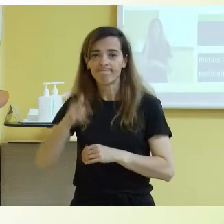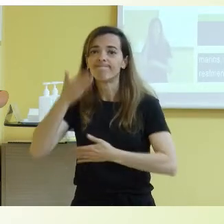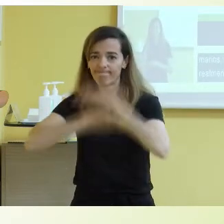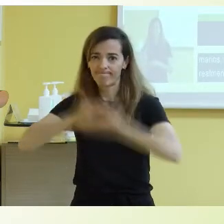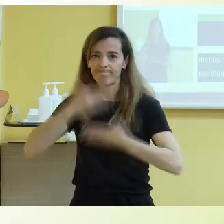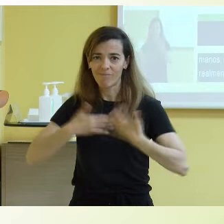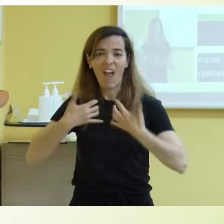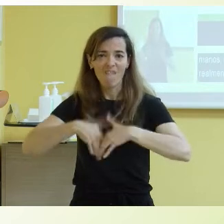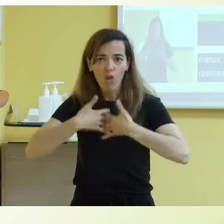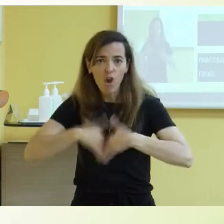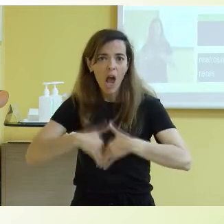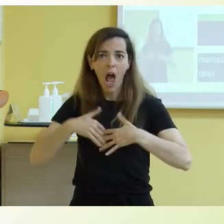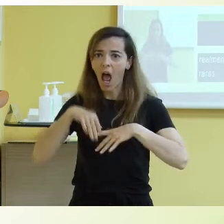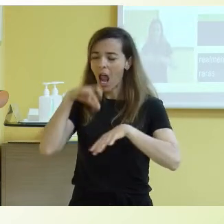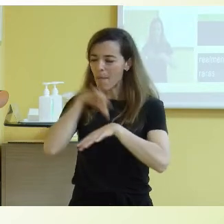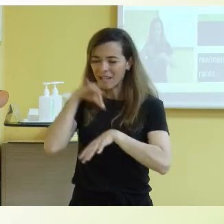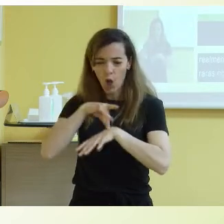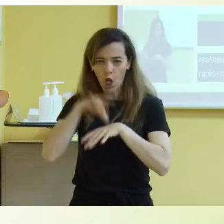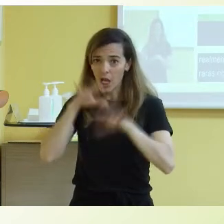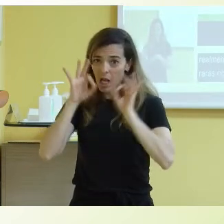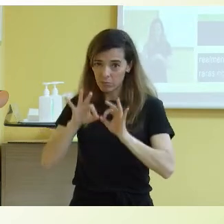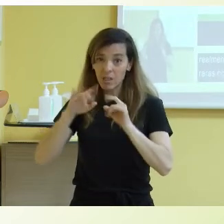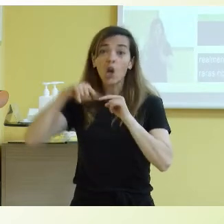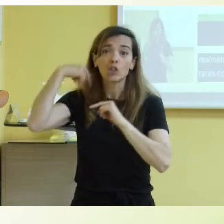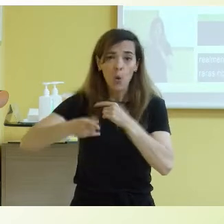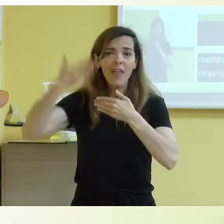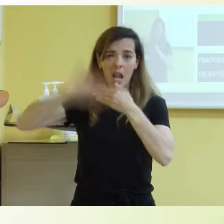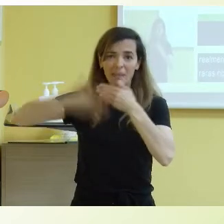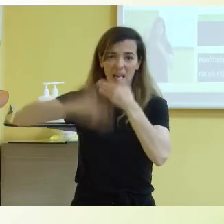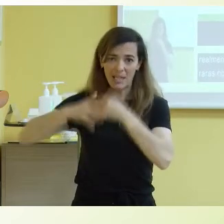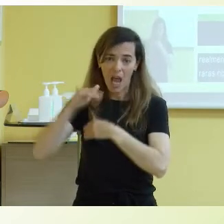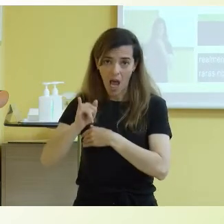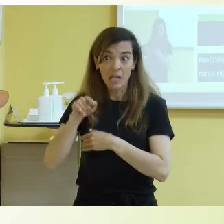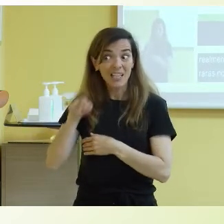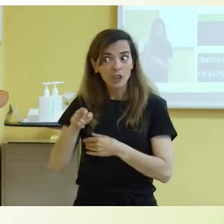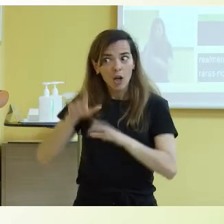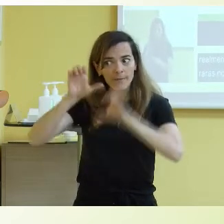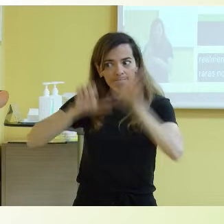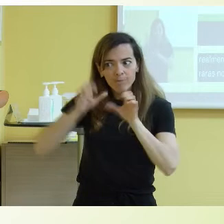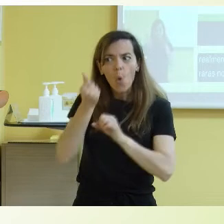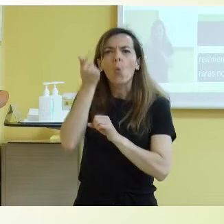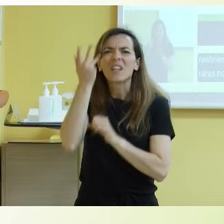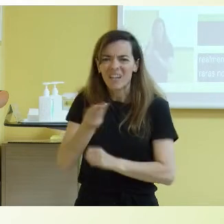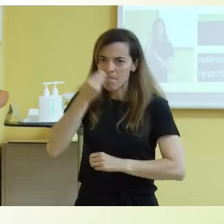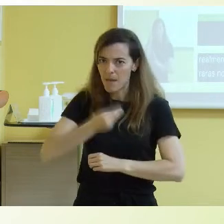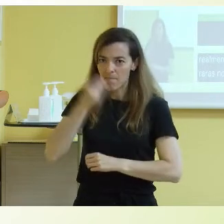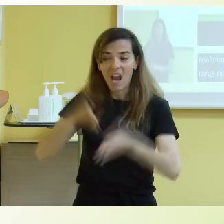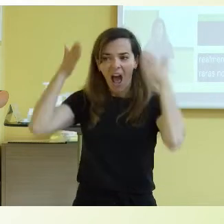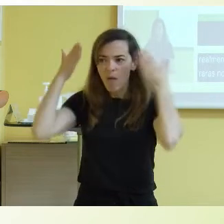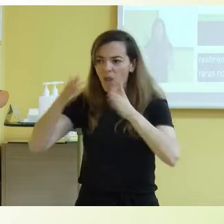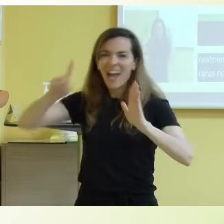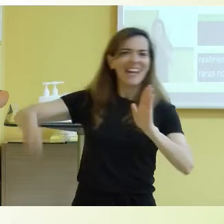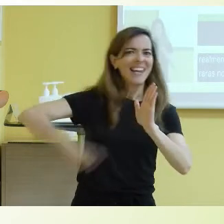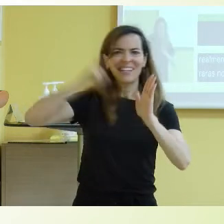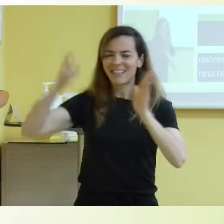funcionales y fisiopatológicas claras que producen limitaciones. Hay que cuantificar bien esto, hay que hacer un abordaje integral, teniendo